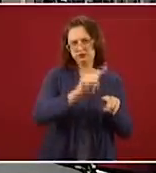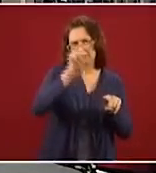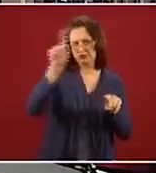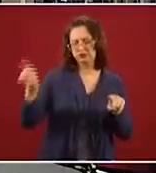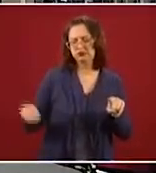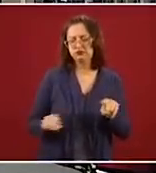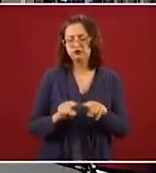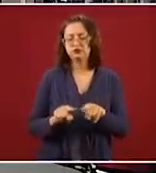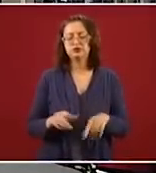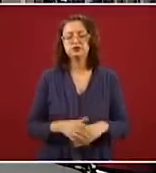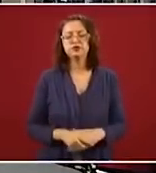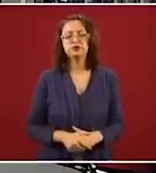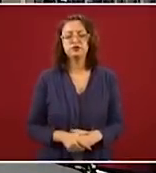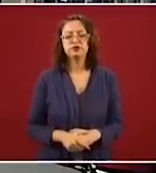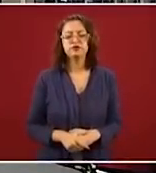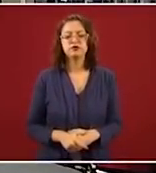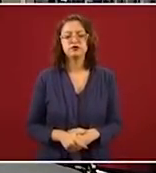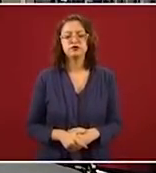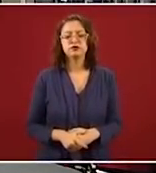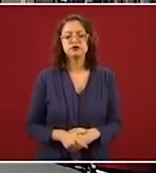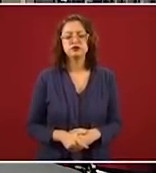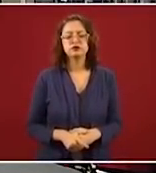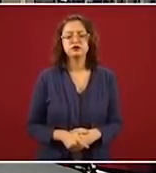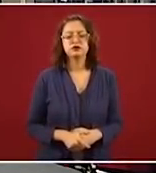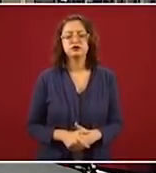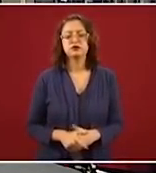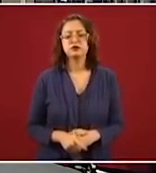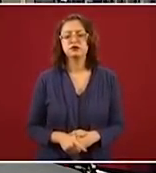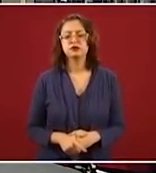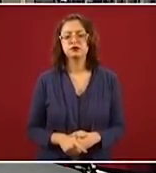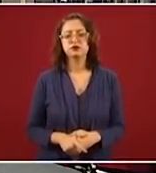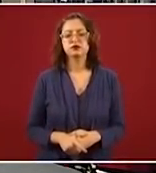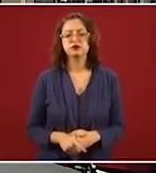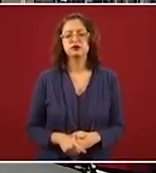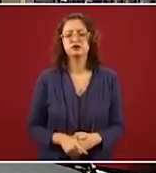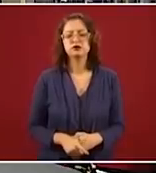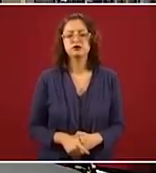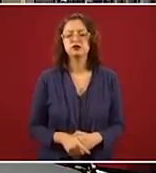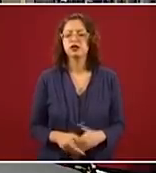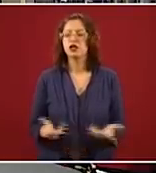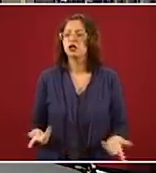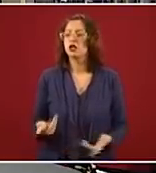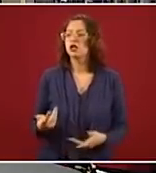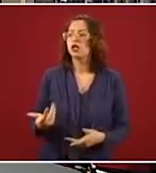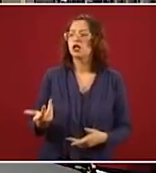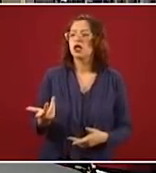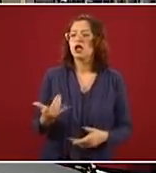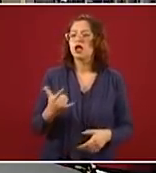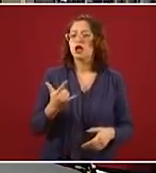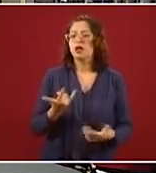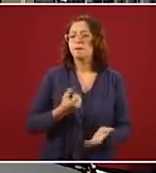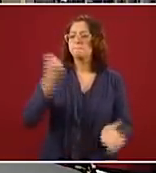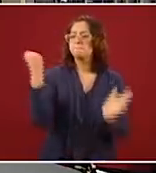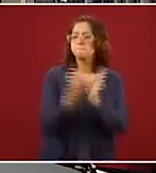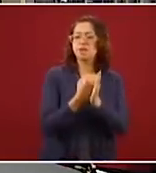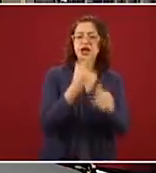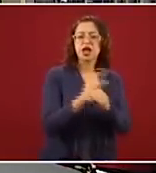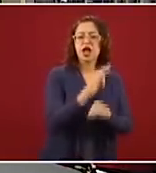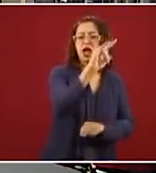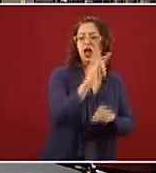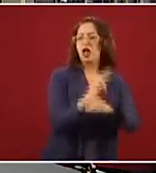los que no, con el dinero que no devuelven las líneas aéreas? Ah, no, todos tienen